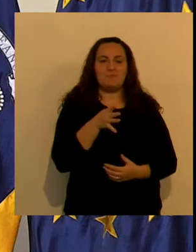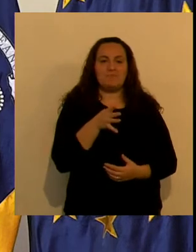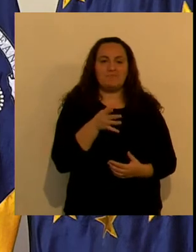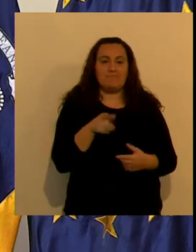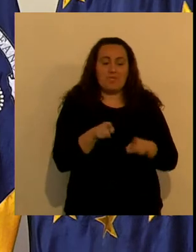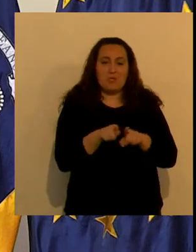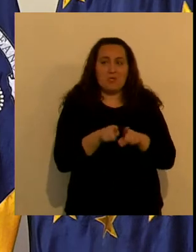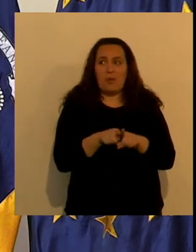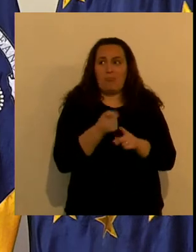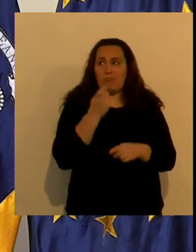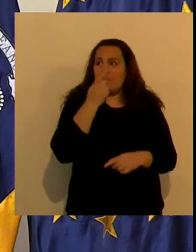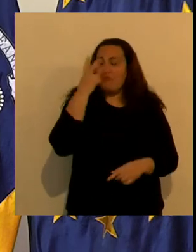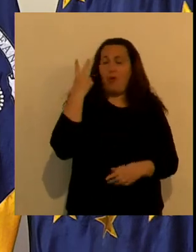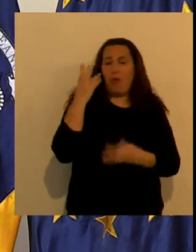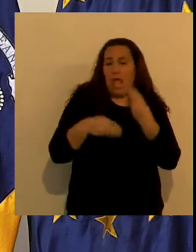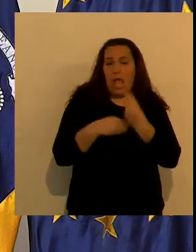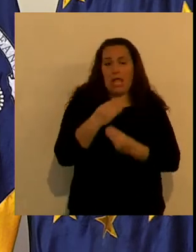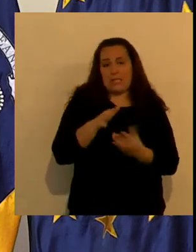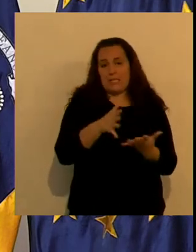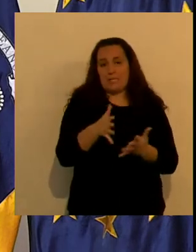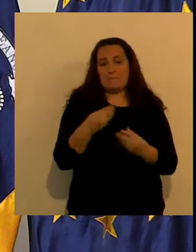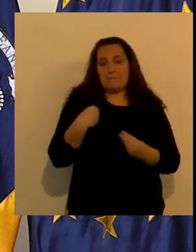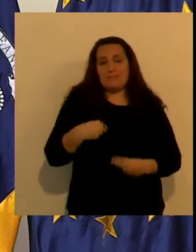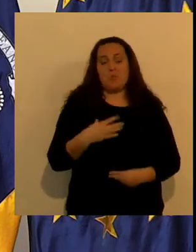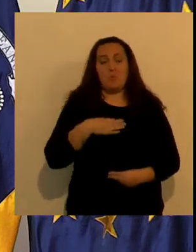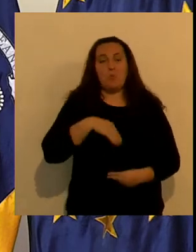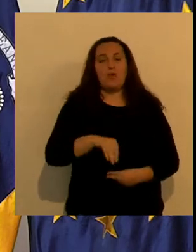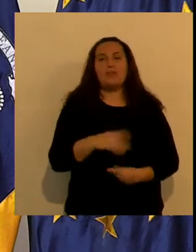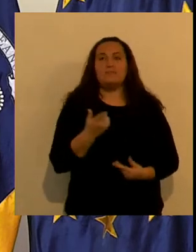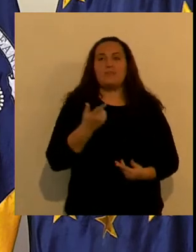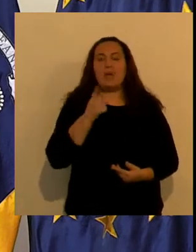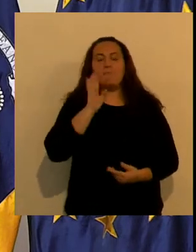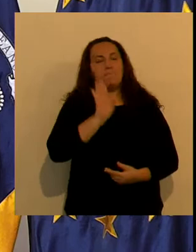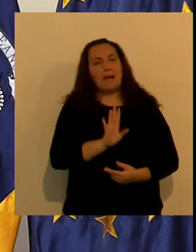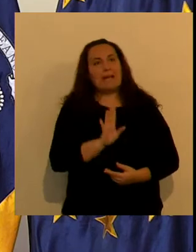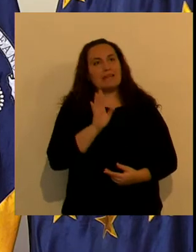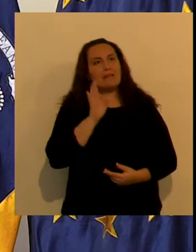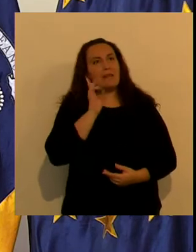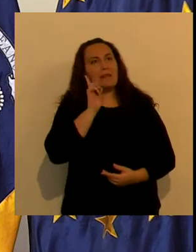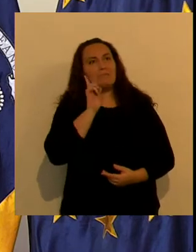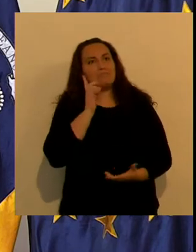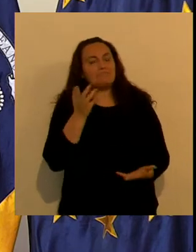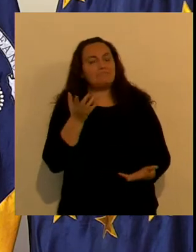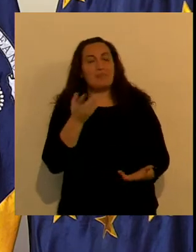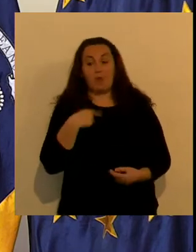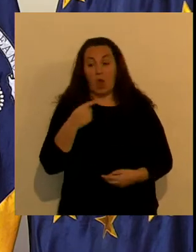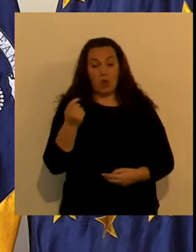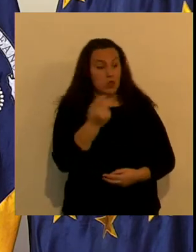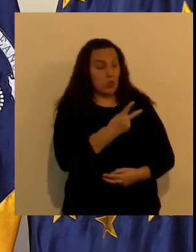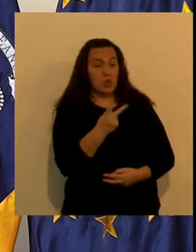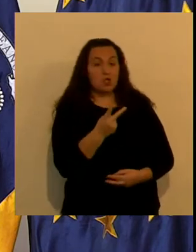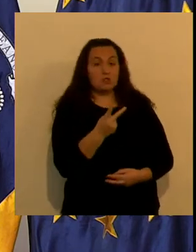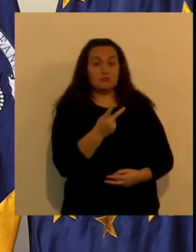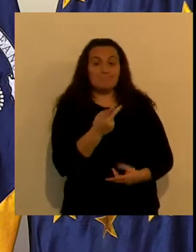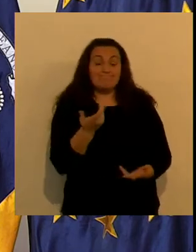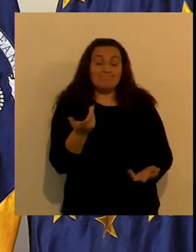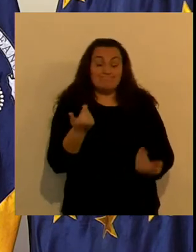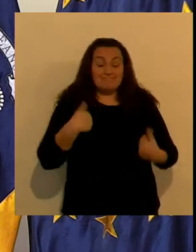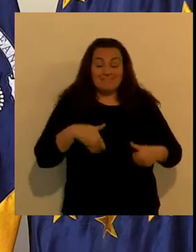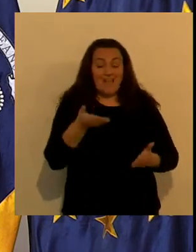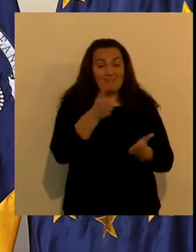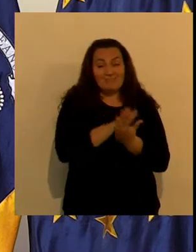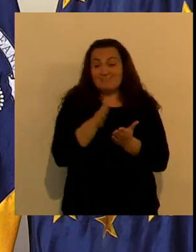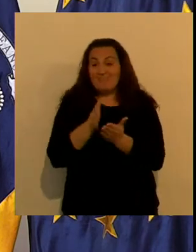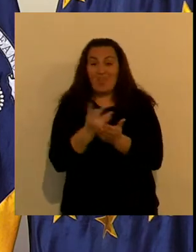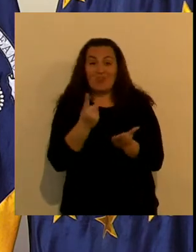un par de años, y parece mentira, pero ni Leonov ni Hawking hoy están con nosotros, fallecieron